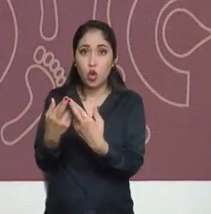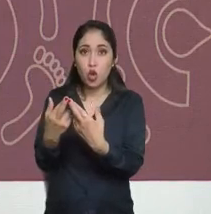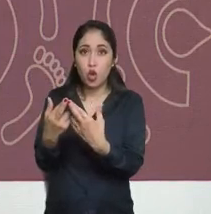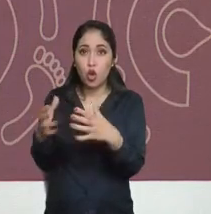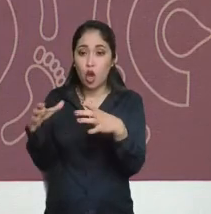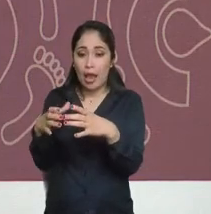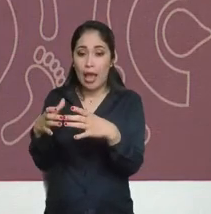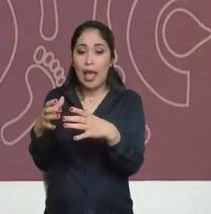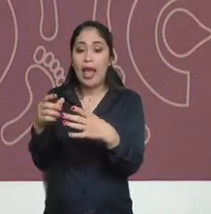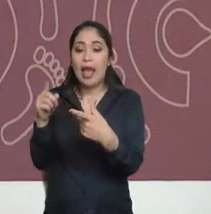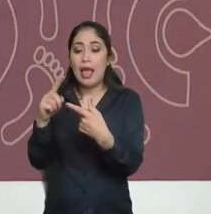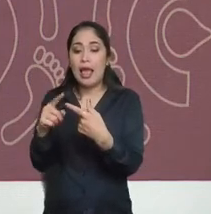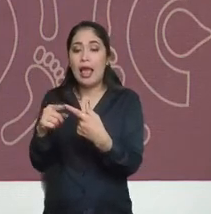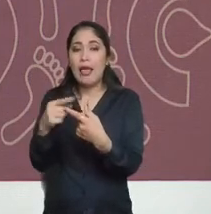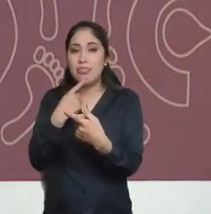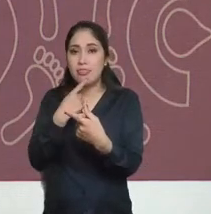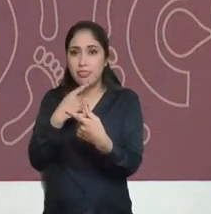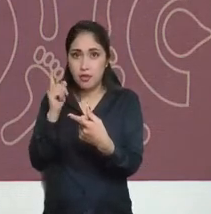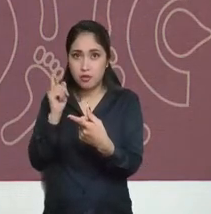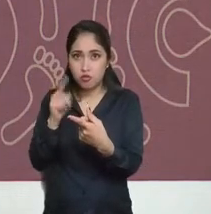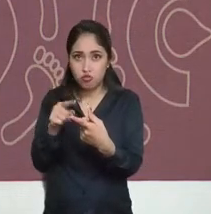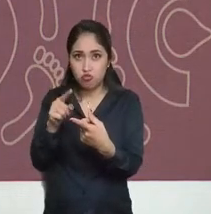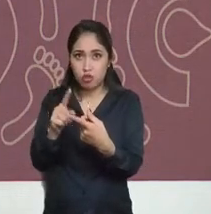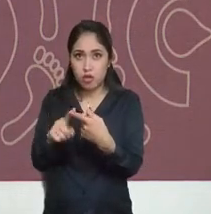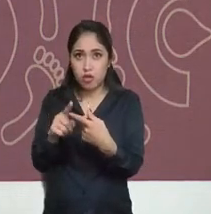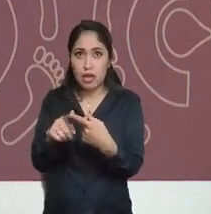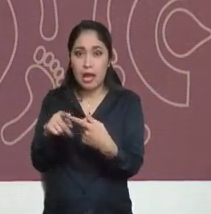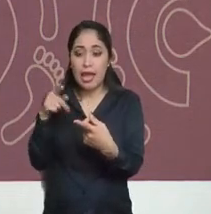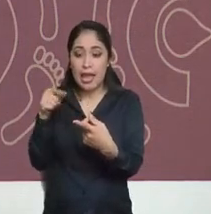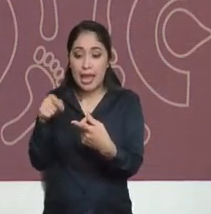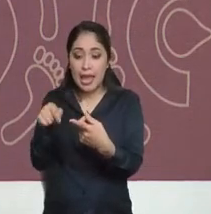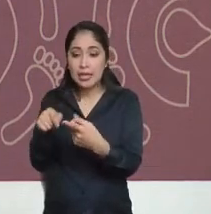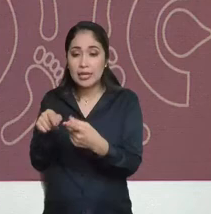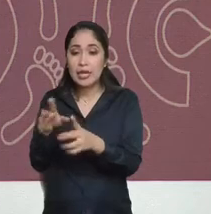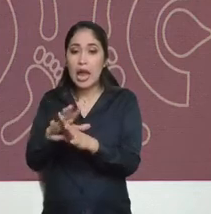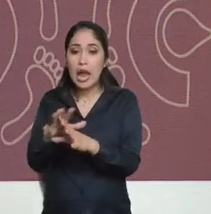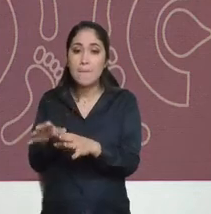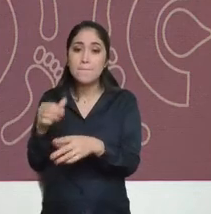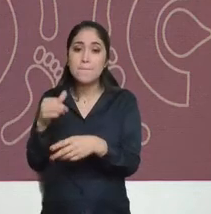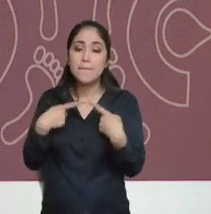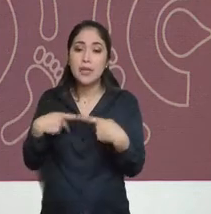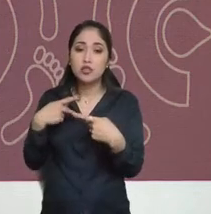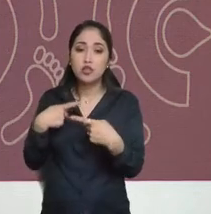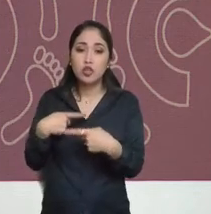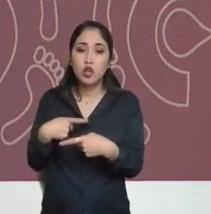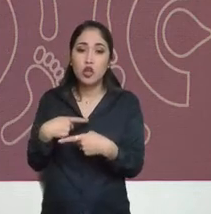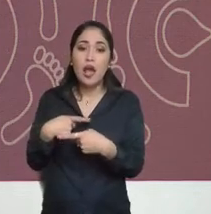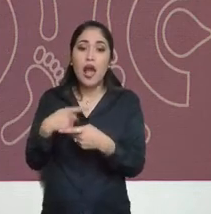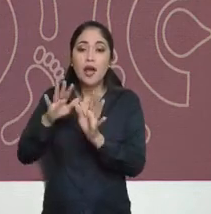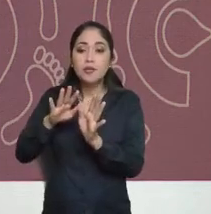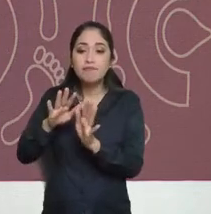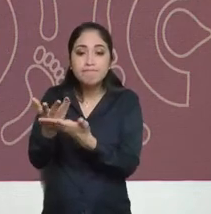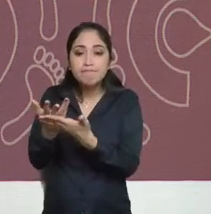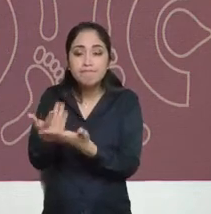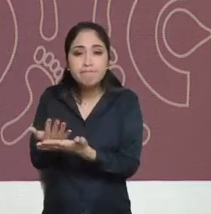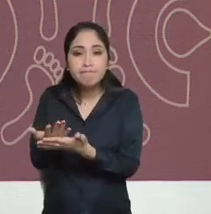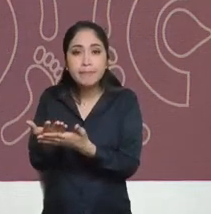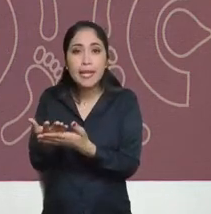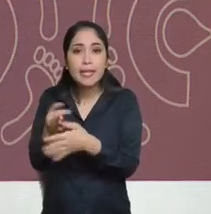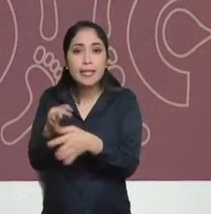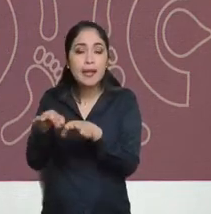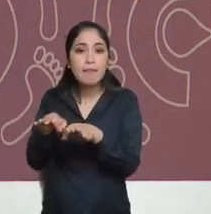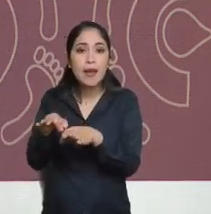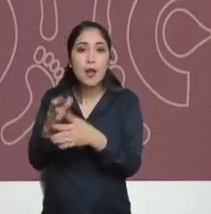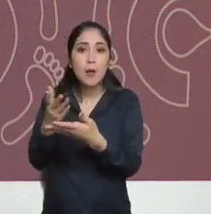demanda, normalmente se concede una suspensión provisional en los casos que procede. Así ha ocurrido aquí. Respecto de los actos